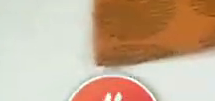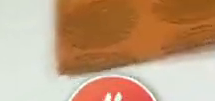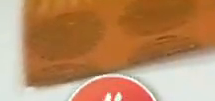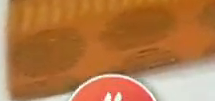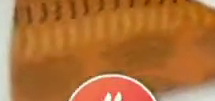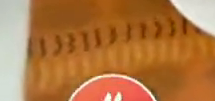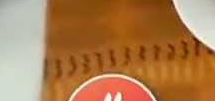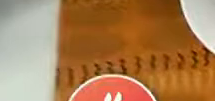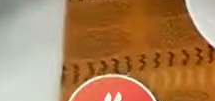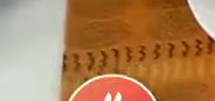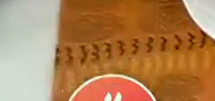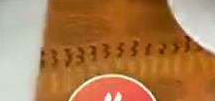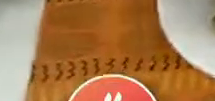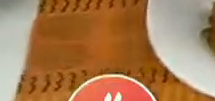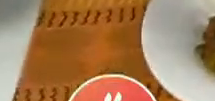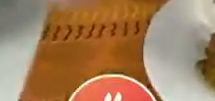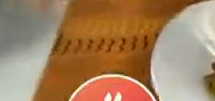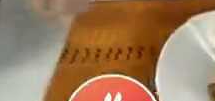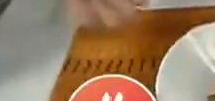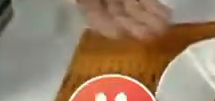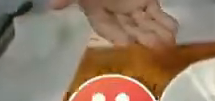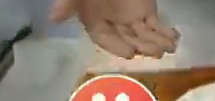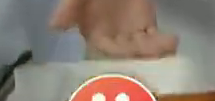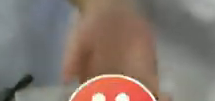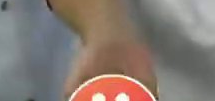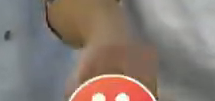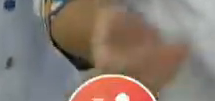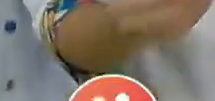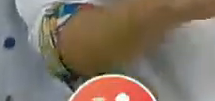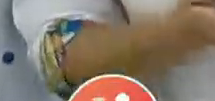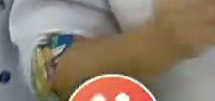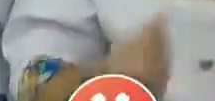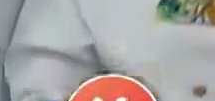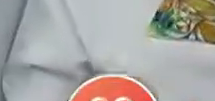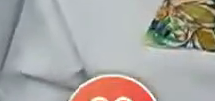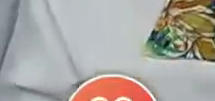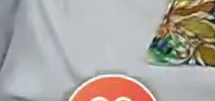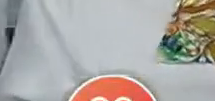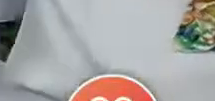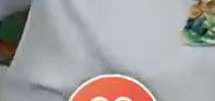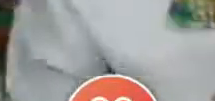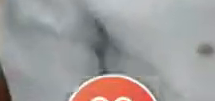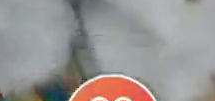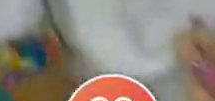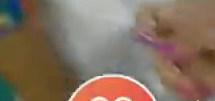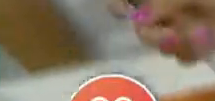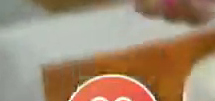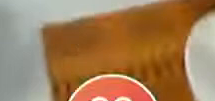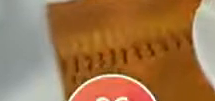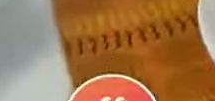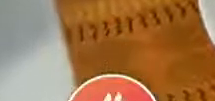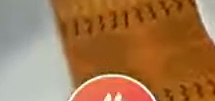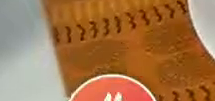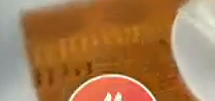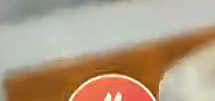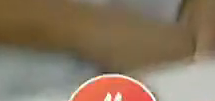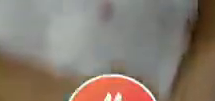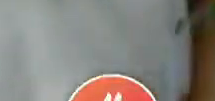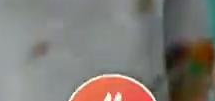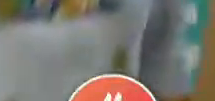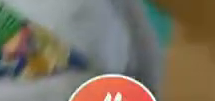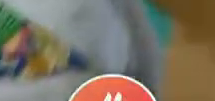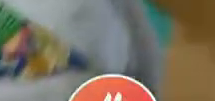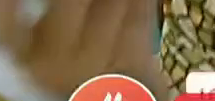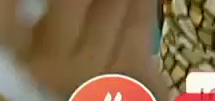¡Gracias! Es un lomito saltado que lo puede acompañar con las papitas, el huevi y el arrocito. Pero además, el mejor postre y vino y cayó al